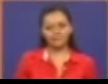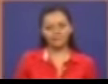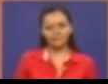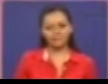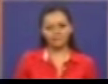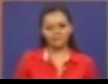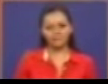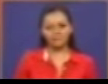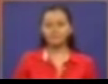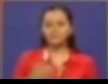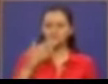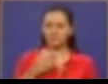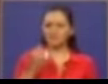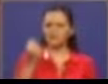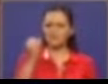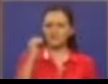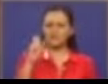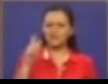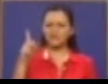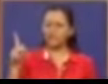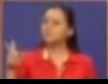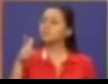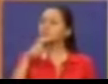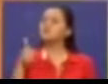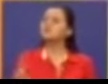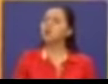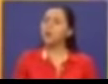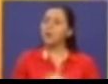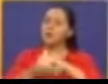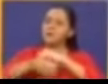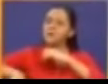Bueno, ¿hay algún representante del CIAP? ¿De quién depende el CIAP?